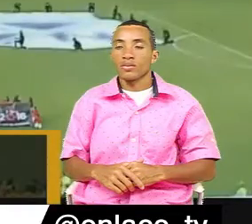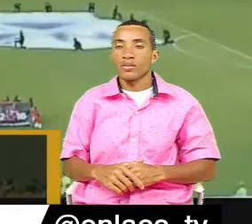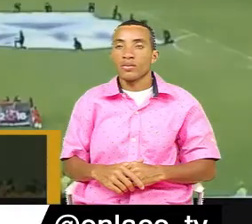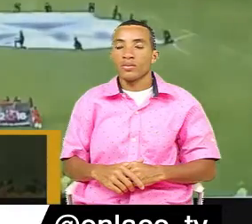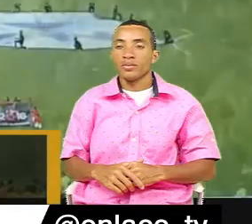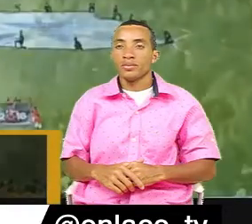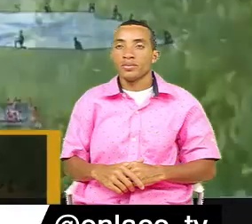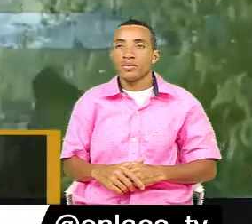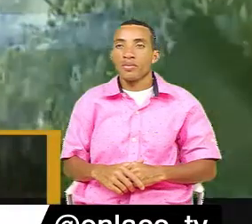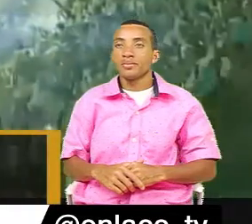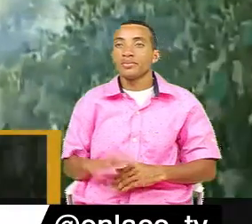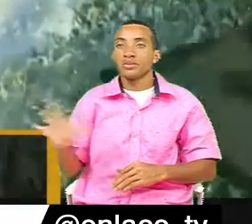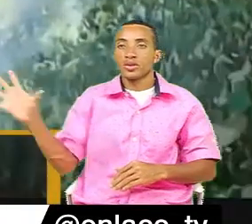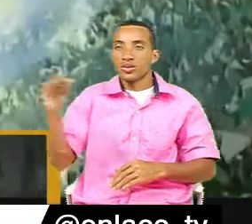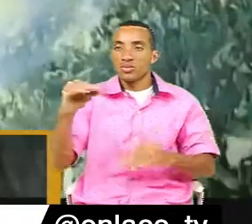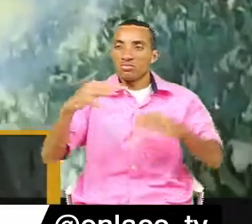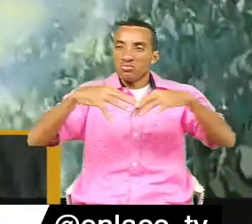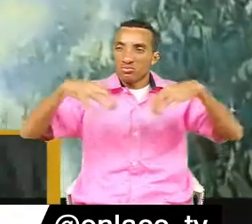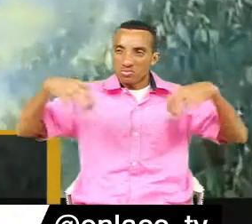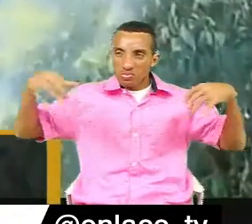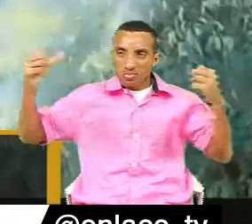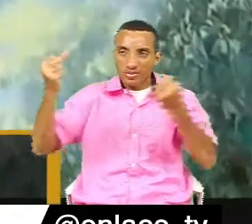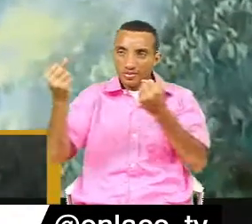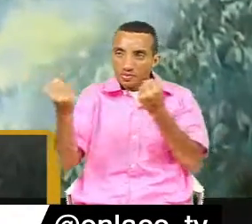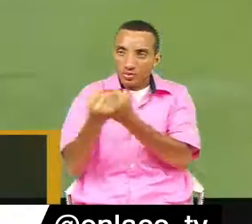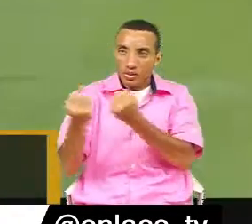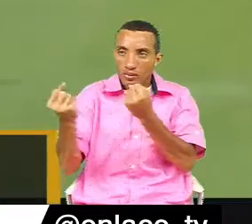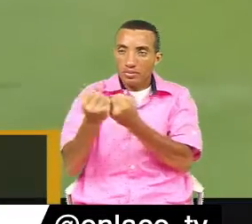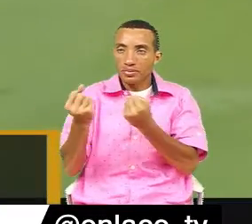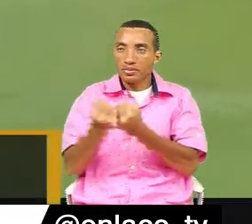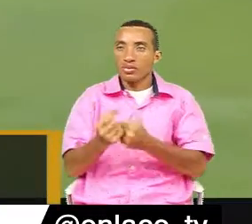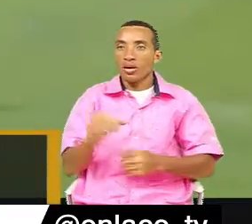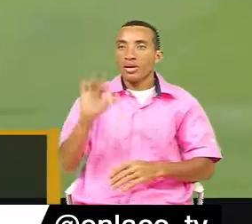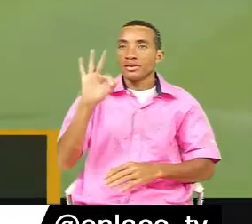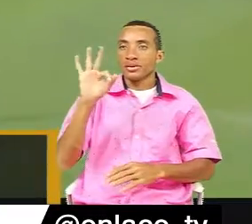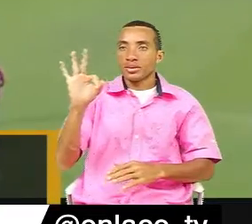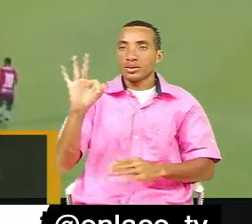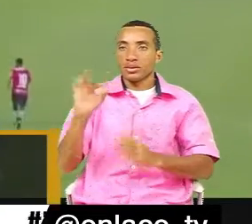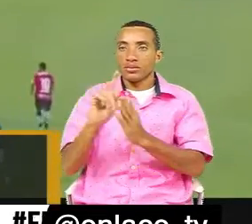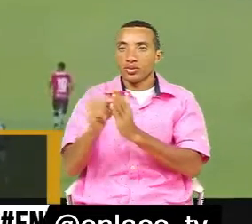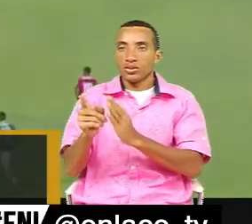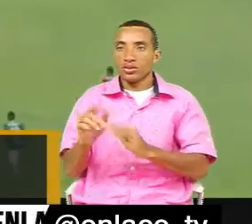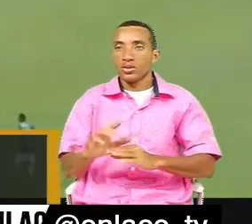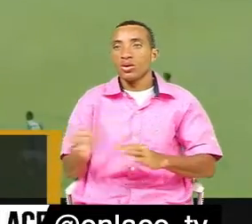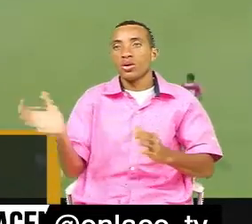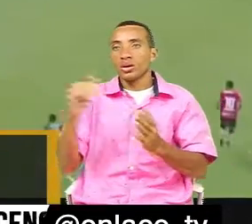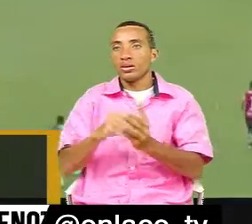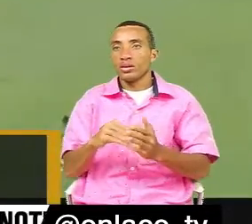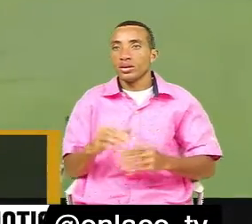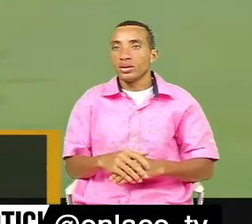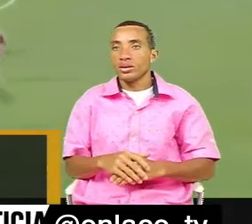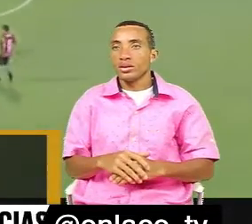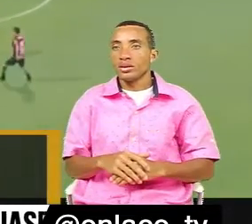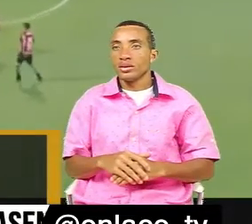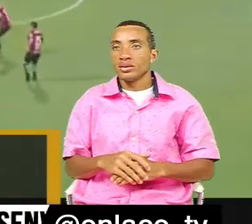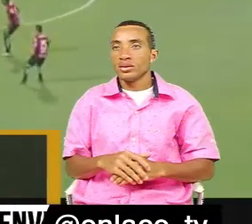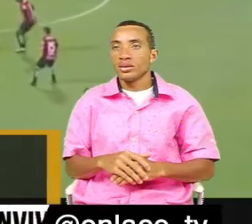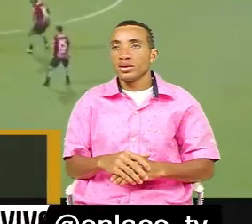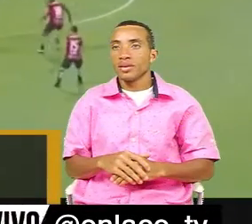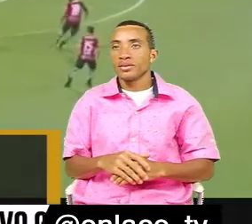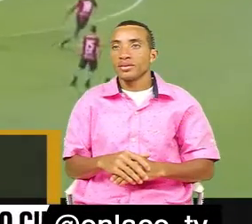las tribunas el apoyo era incesable. A los 3 minutos, Nacional tuvo otro acercamiento cuando Daniel Bocanegra remató